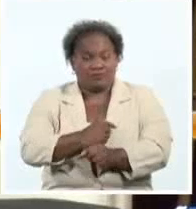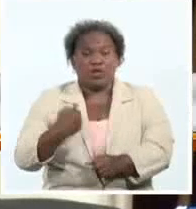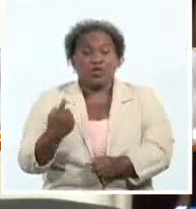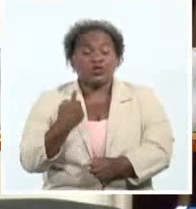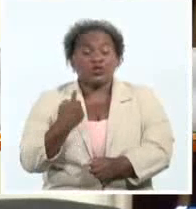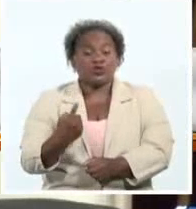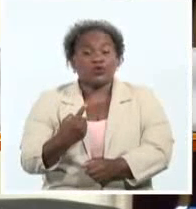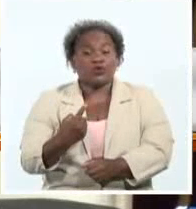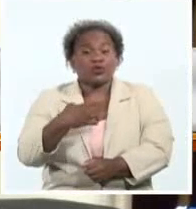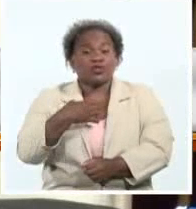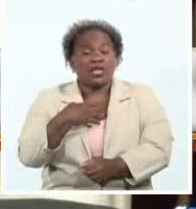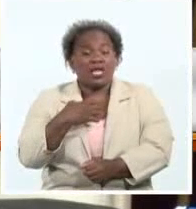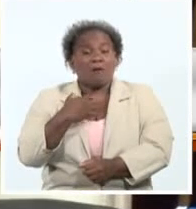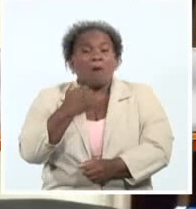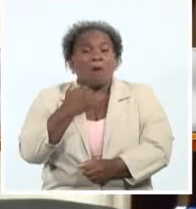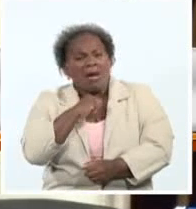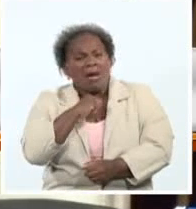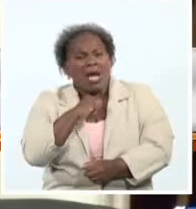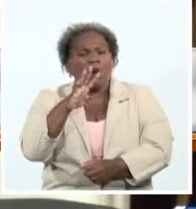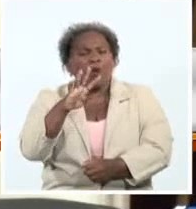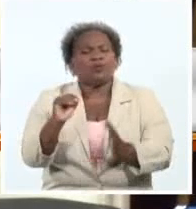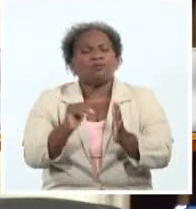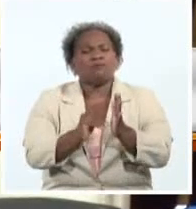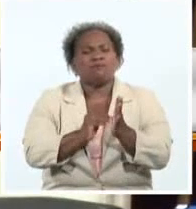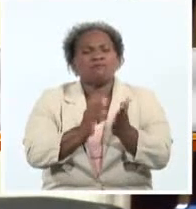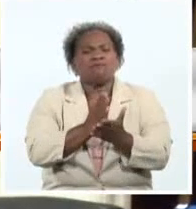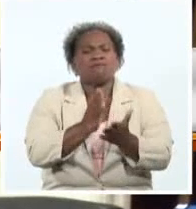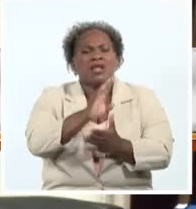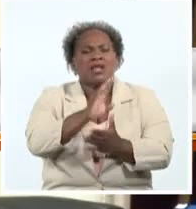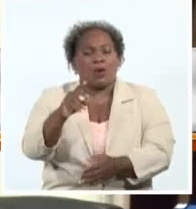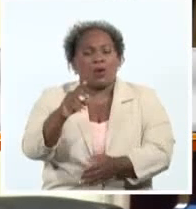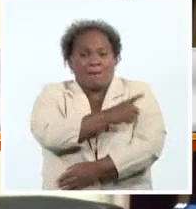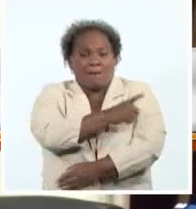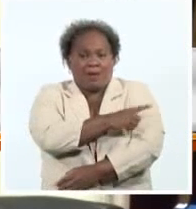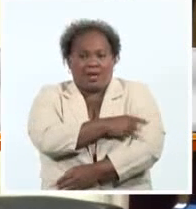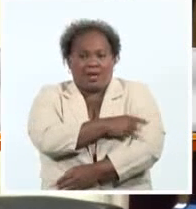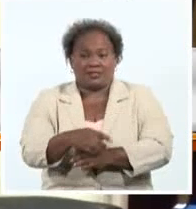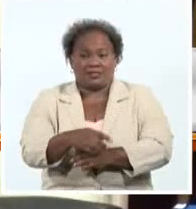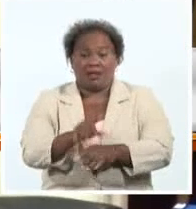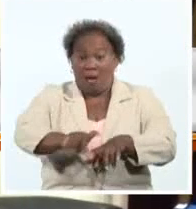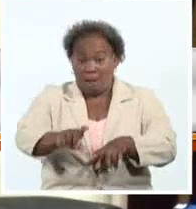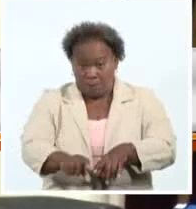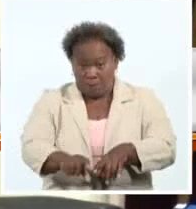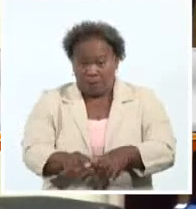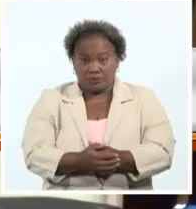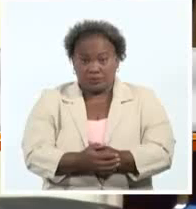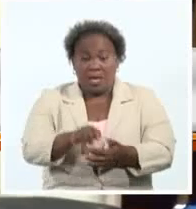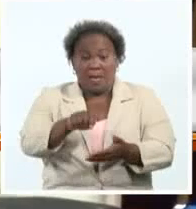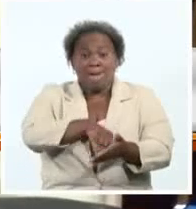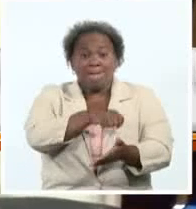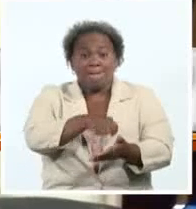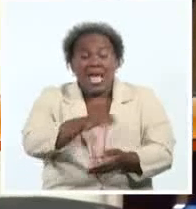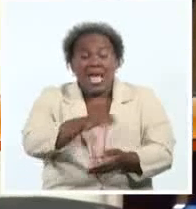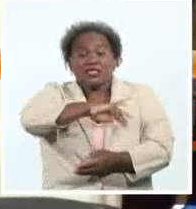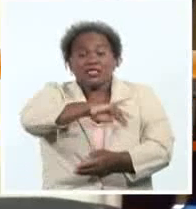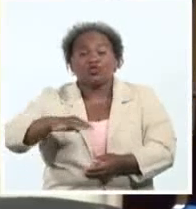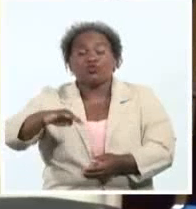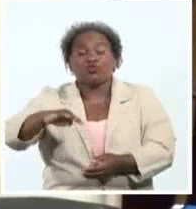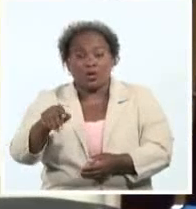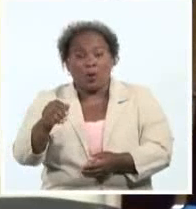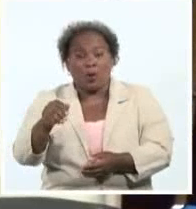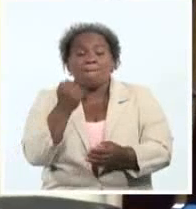de 4.000 escuelas, fundamentalmente primarias, en las zonas rurales, y del Plan Turquino más de 1.100